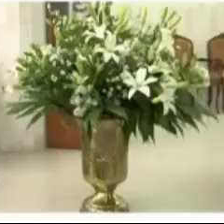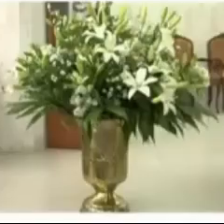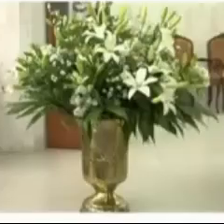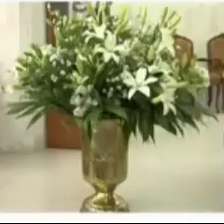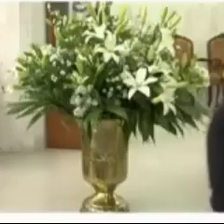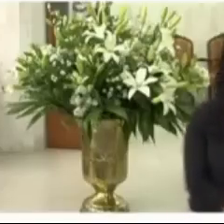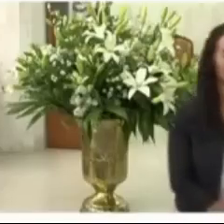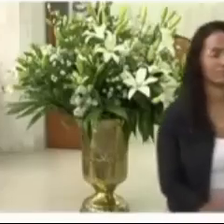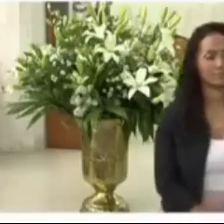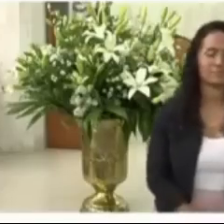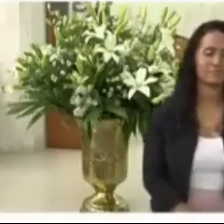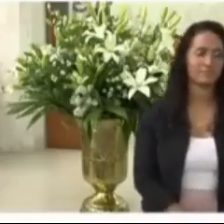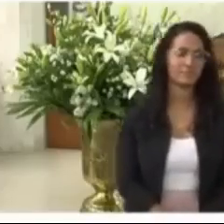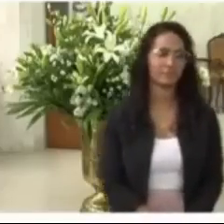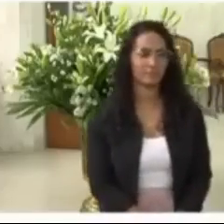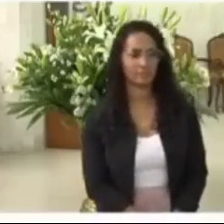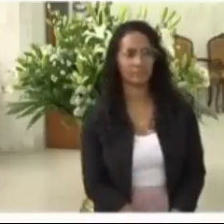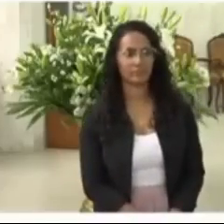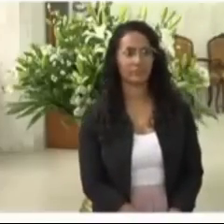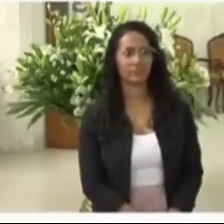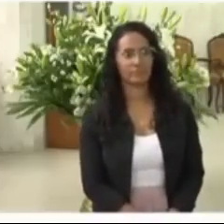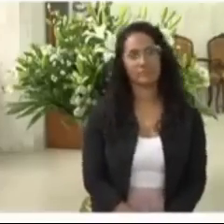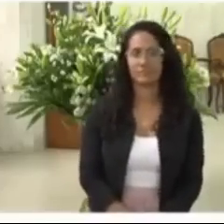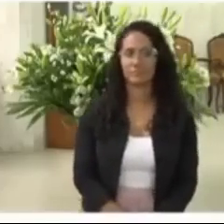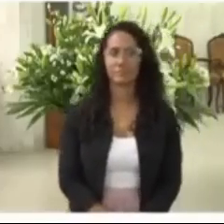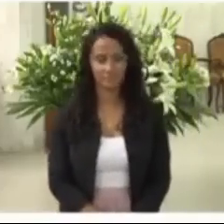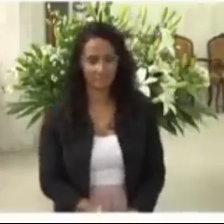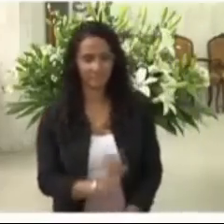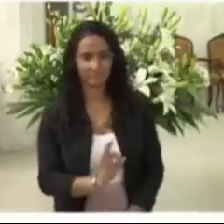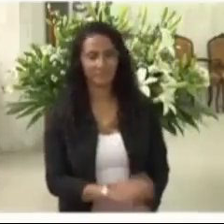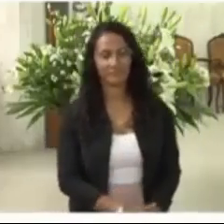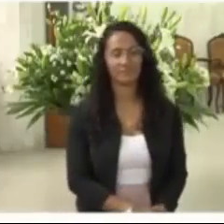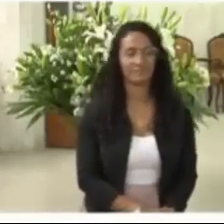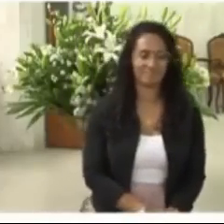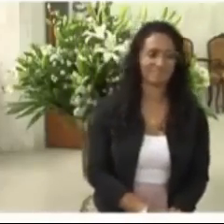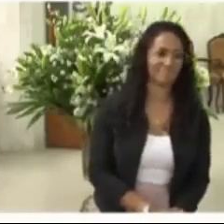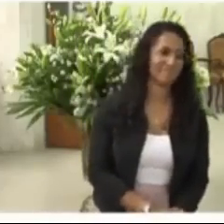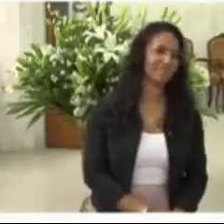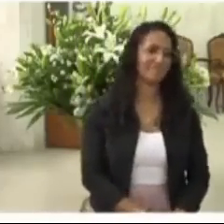ejército enemigo, sino viendo y sabiendo